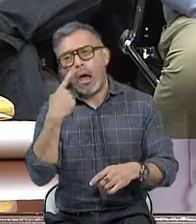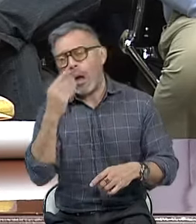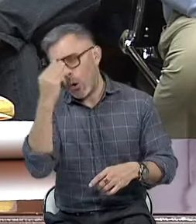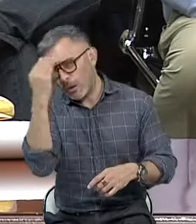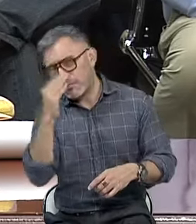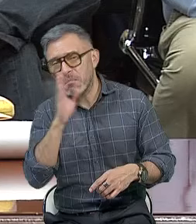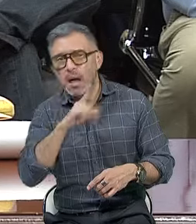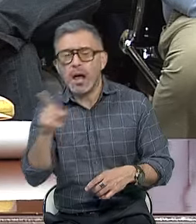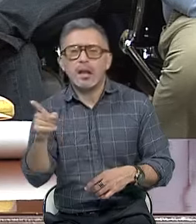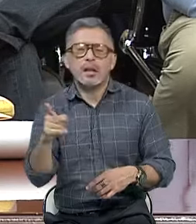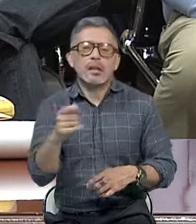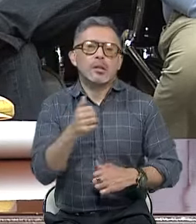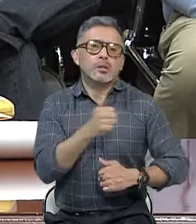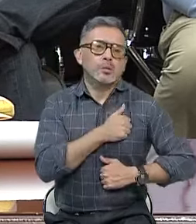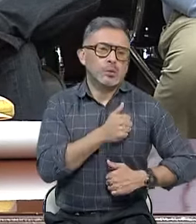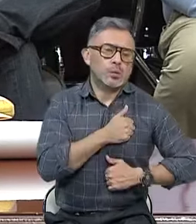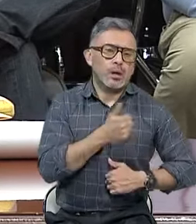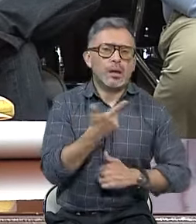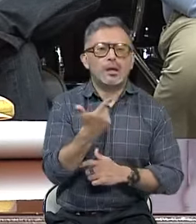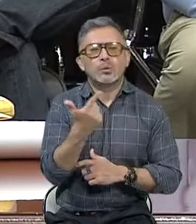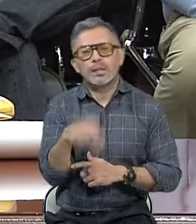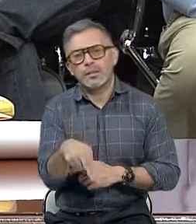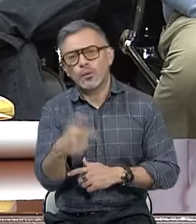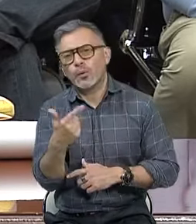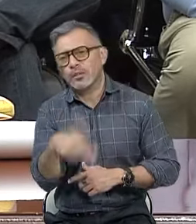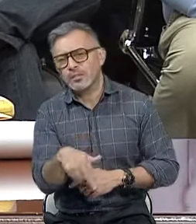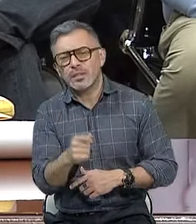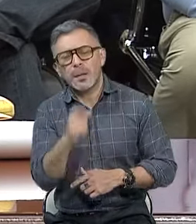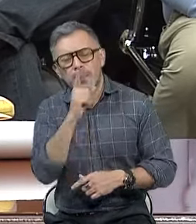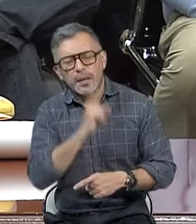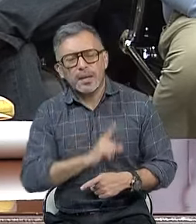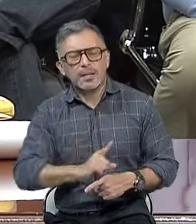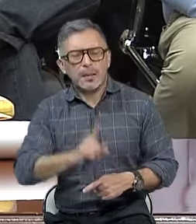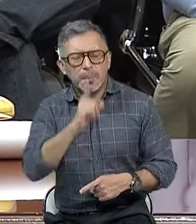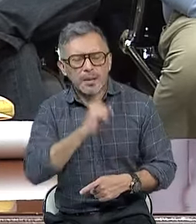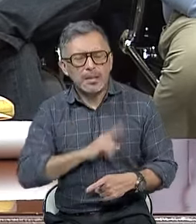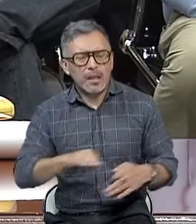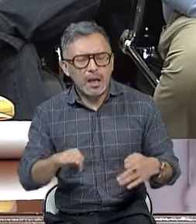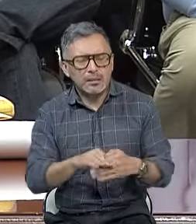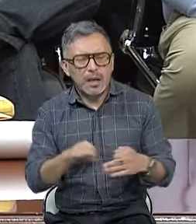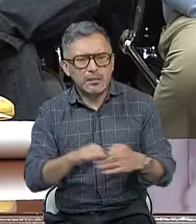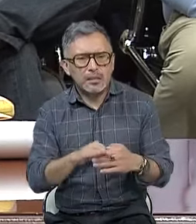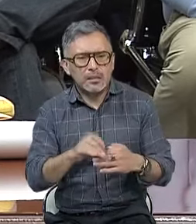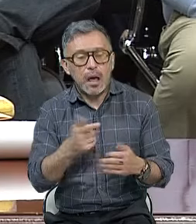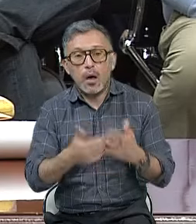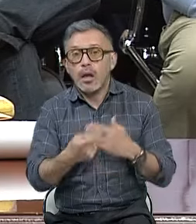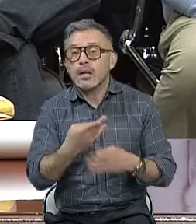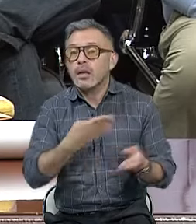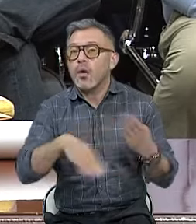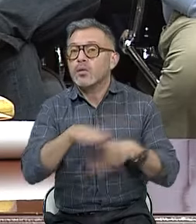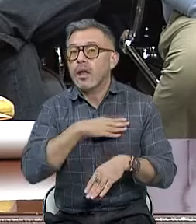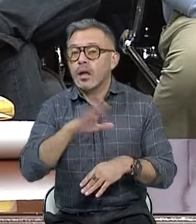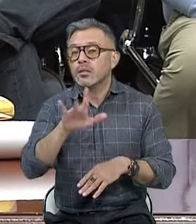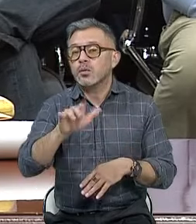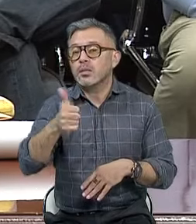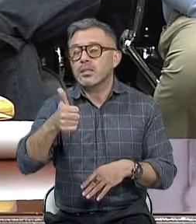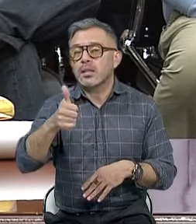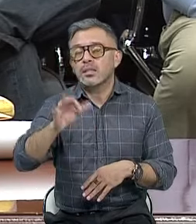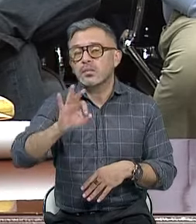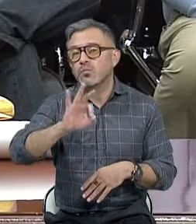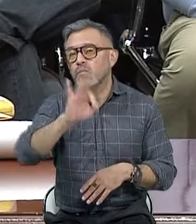nacional y están diciendo mentira tras mentira tras mentira bueno Claudia Tuvo una disminución de 56 En los